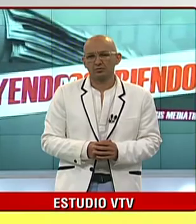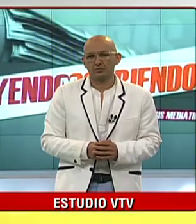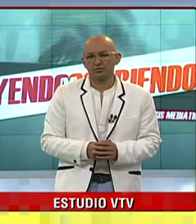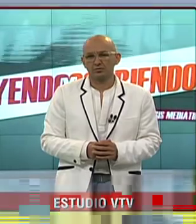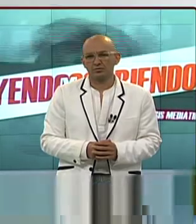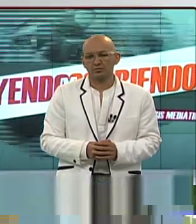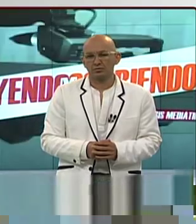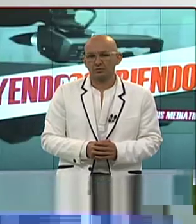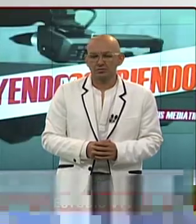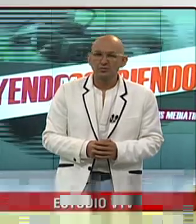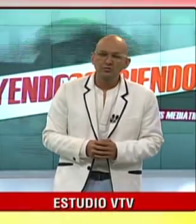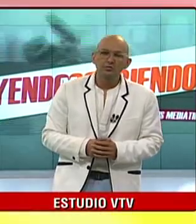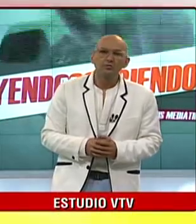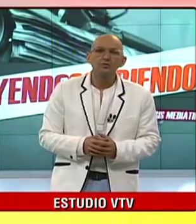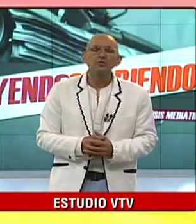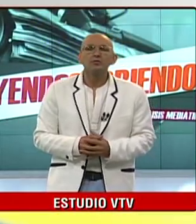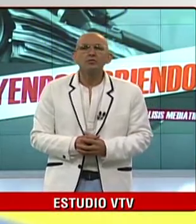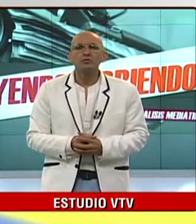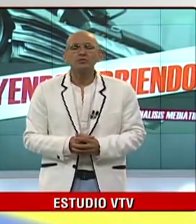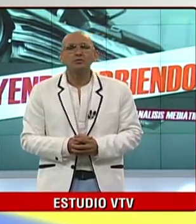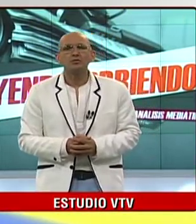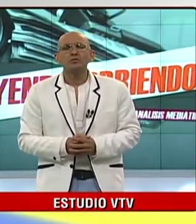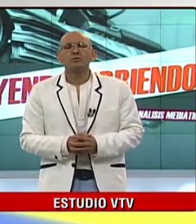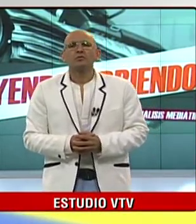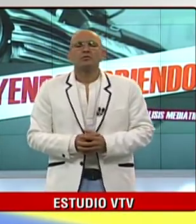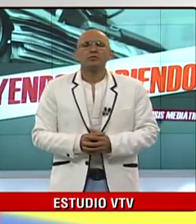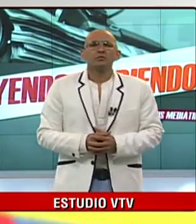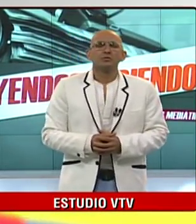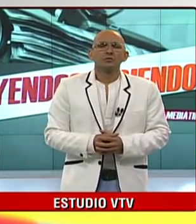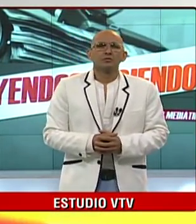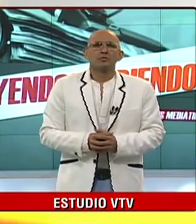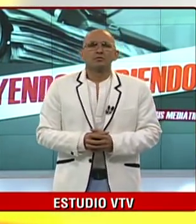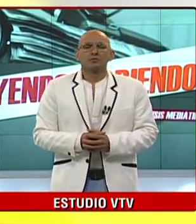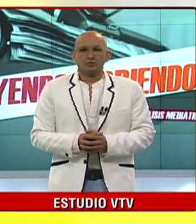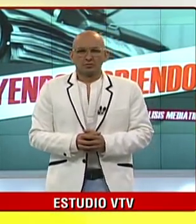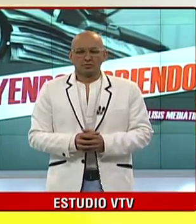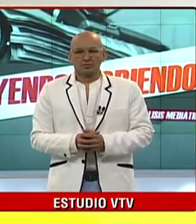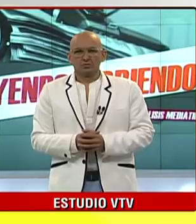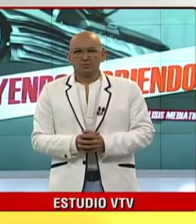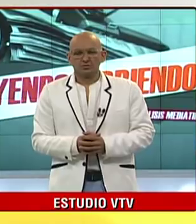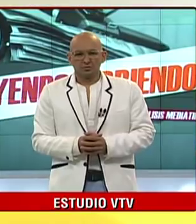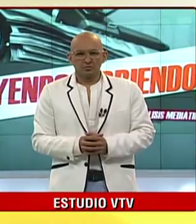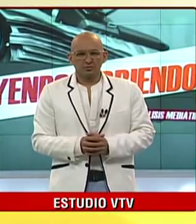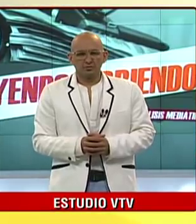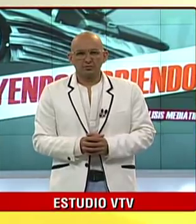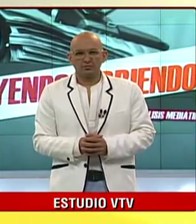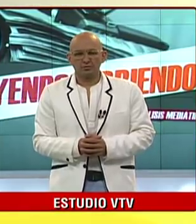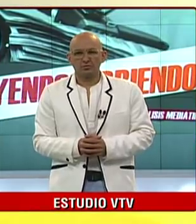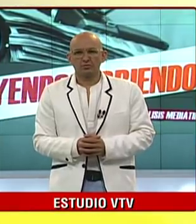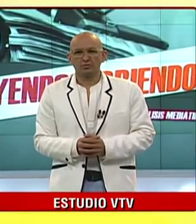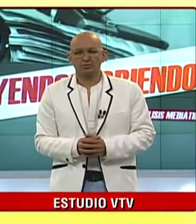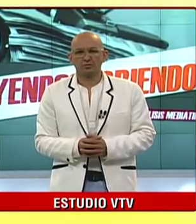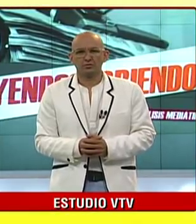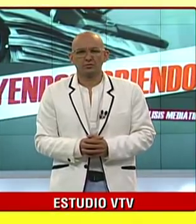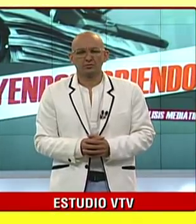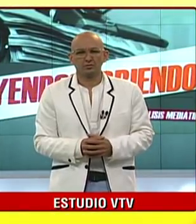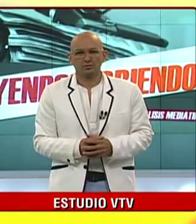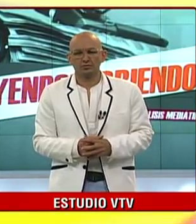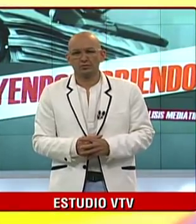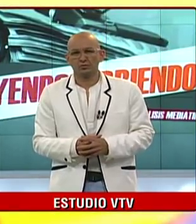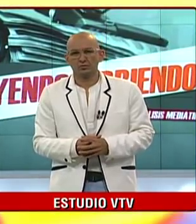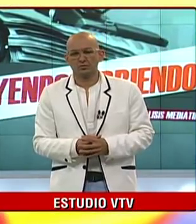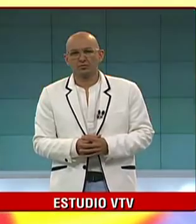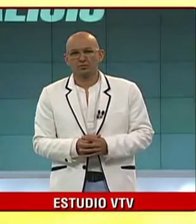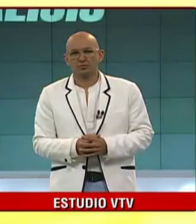Gran misión Hogares de la Patria, la gran misión Vivienda Venezuela. Hoy entregamos casi 4.000 viviendas al pueblo de Venezuela.